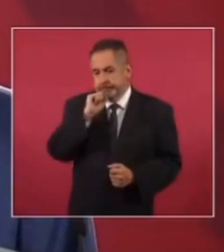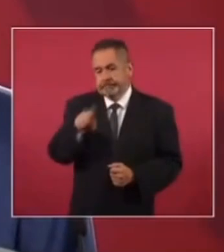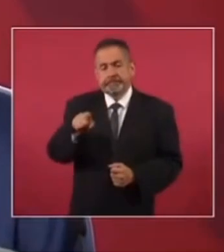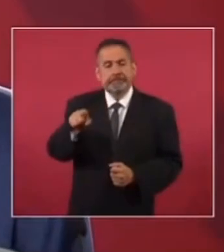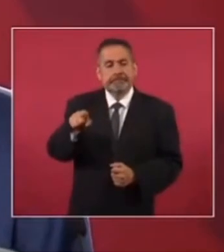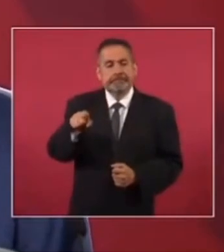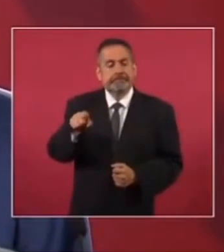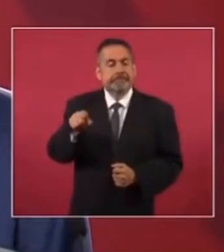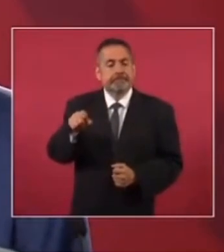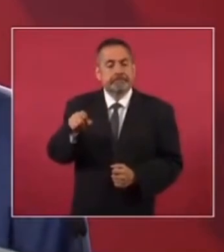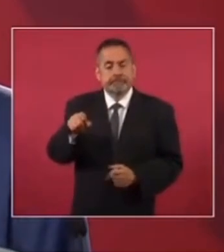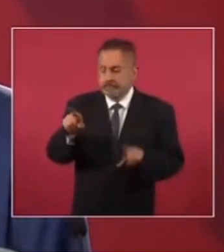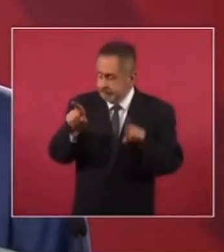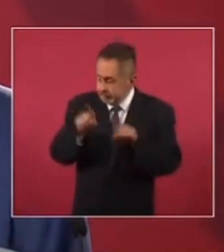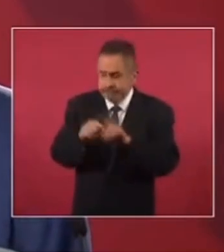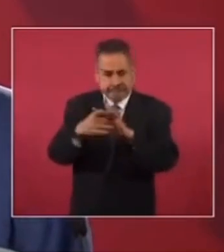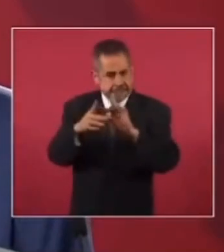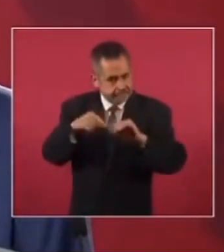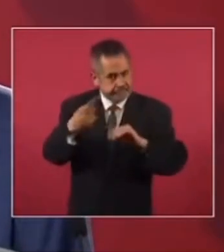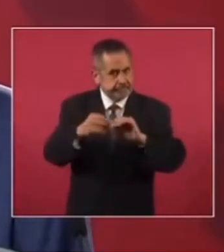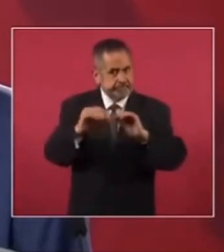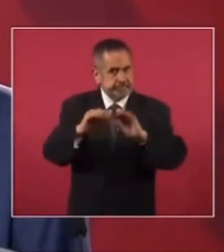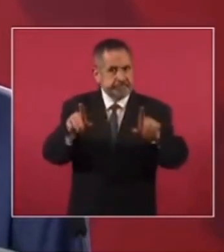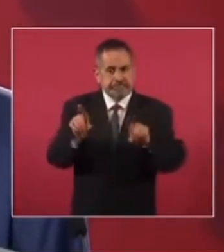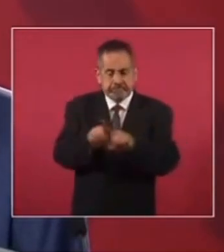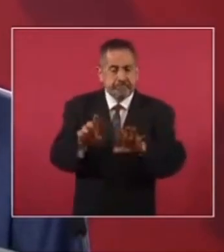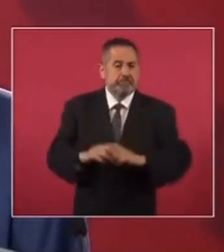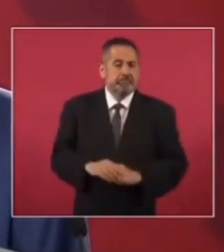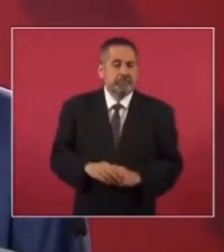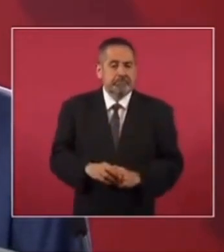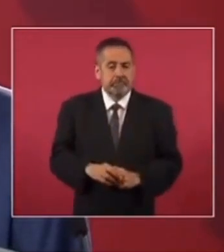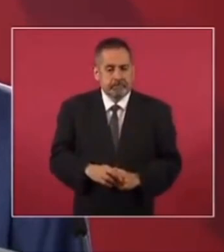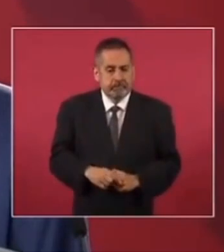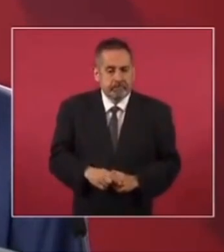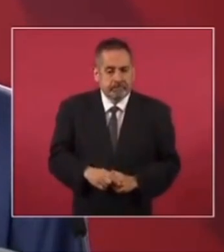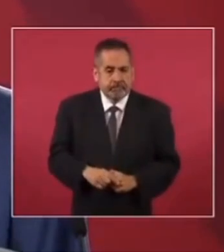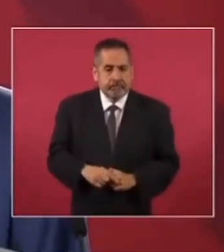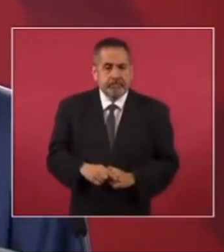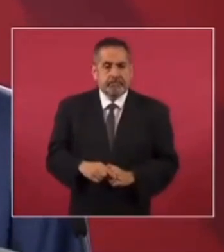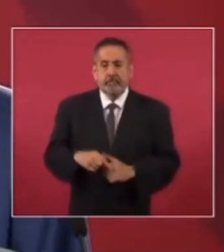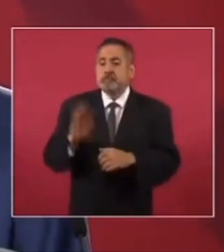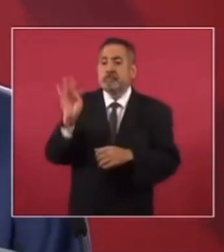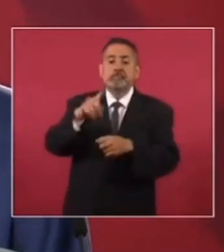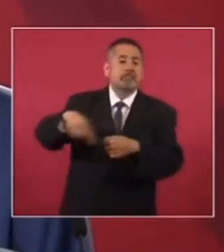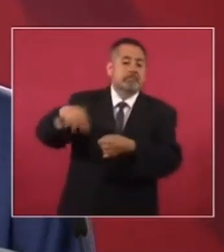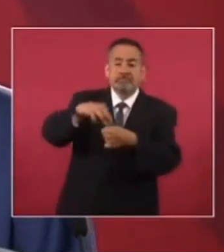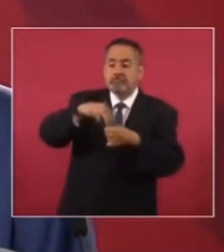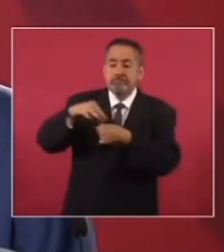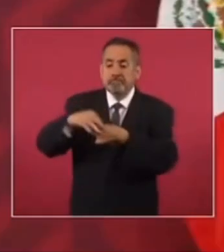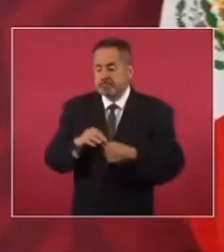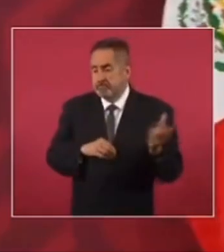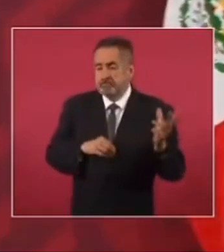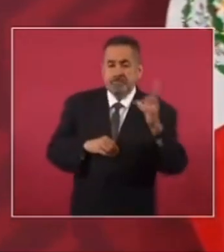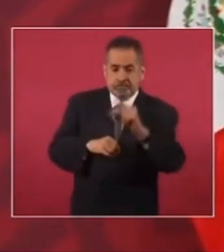los criminales sigan haciendo de las suyas libremente? Pudiera ser que eso es. Vamos a ir